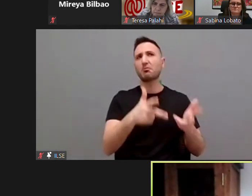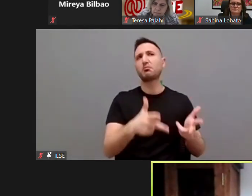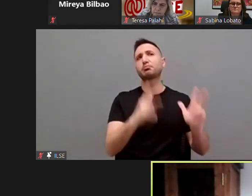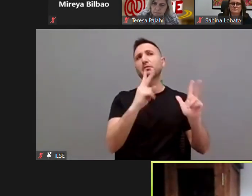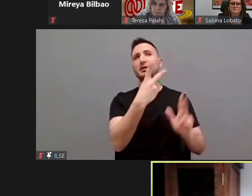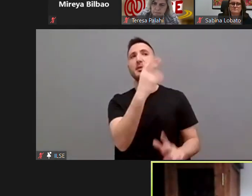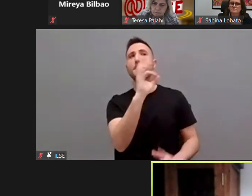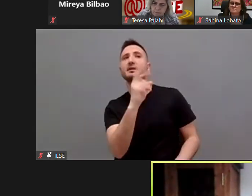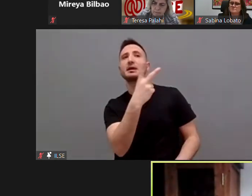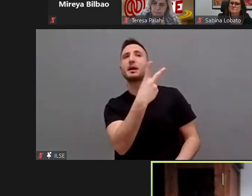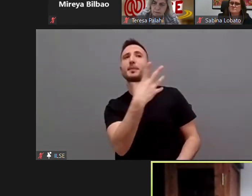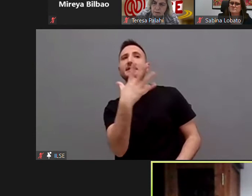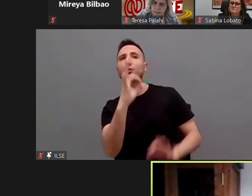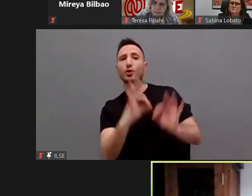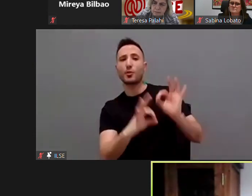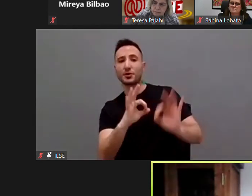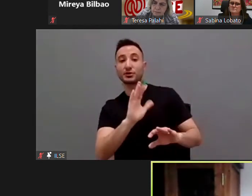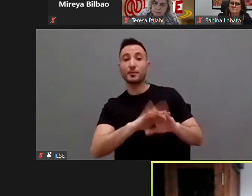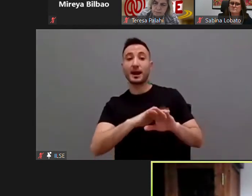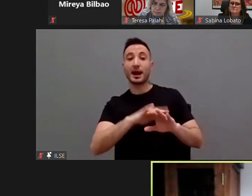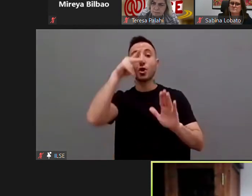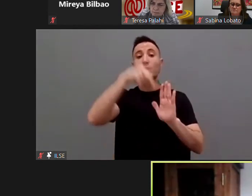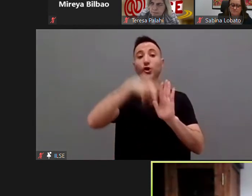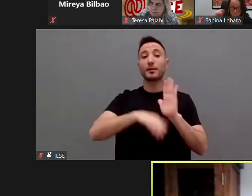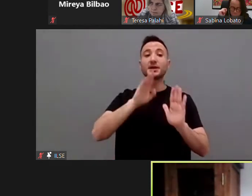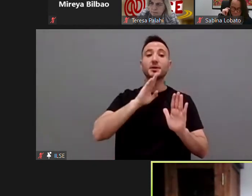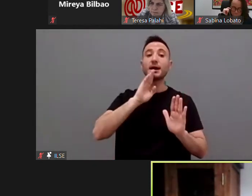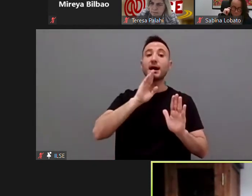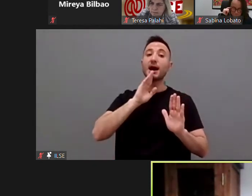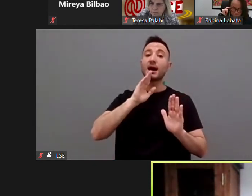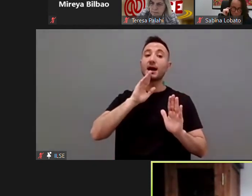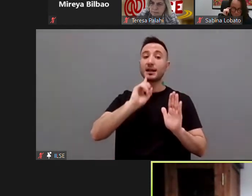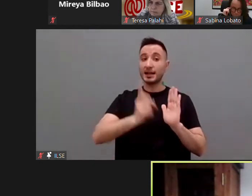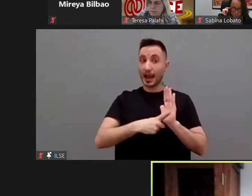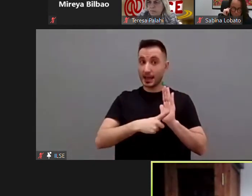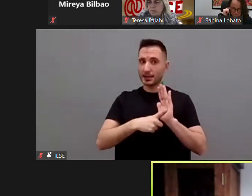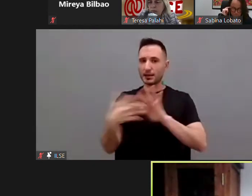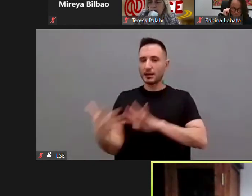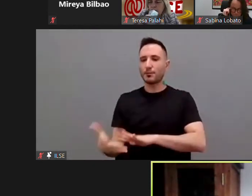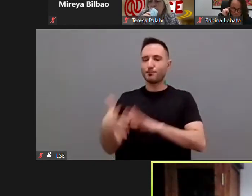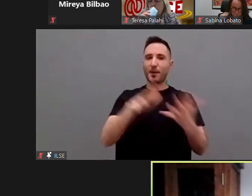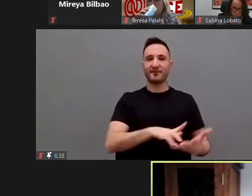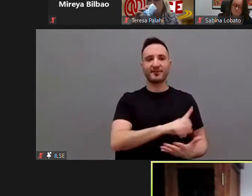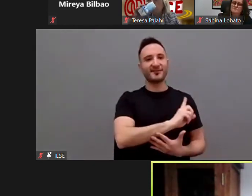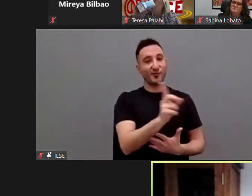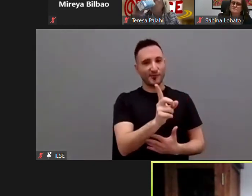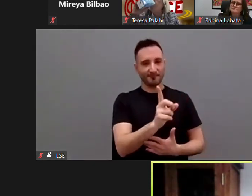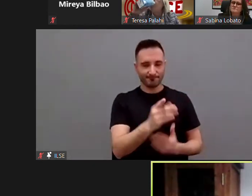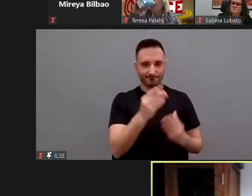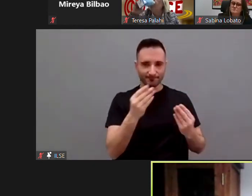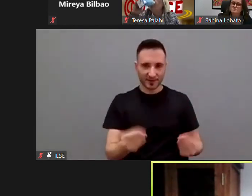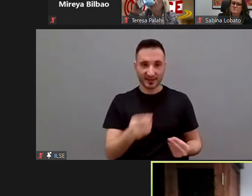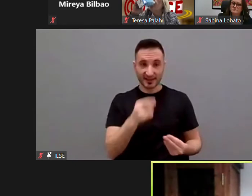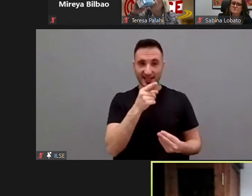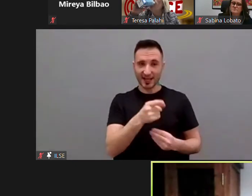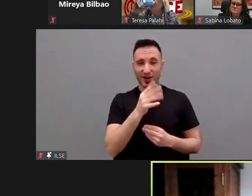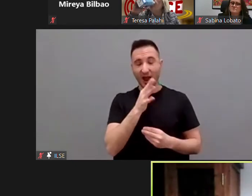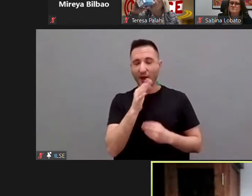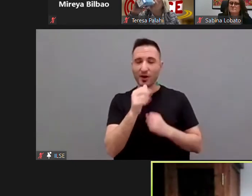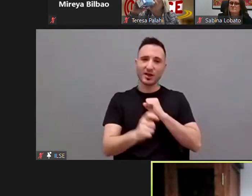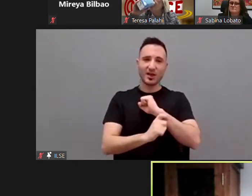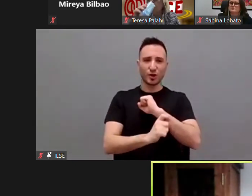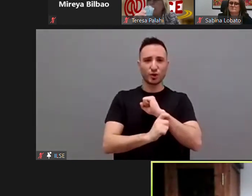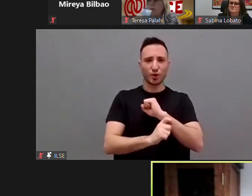un 25% para no aplicar esta ley. Ese es uno de los datos que están ahora,